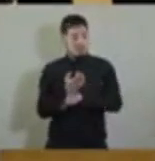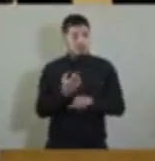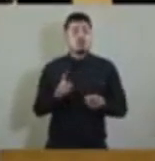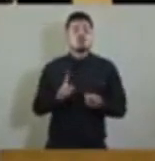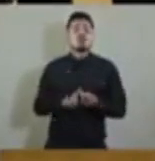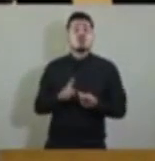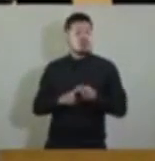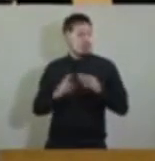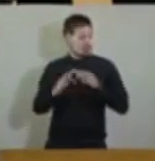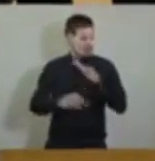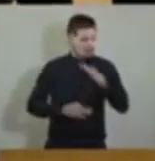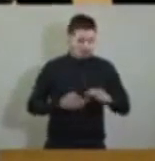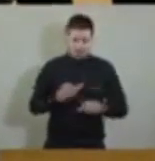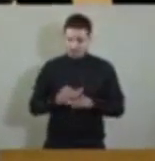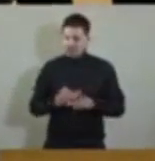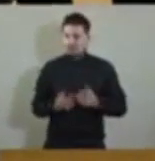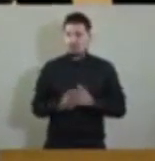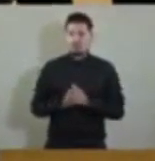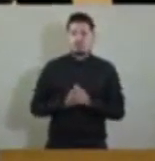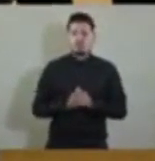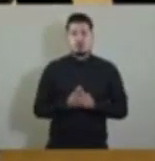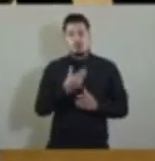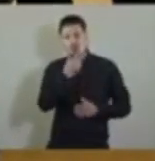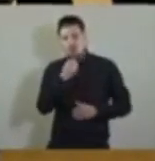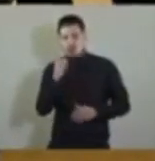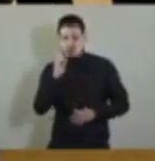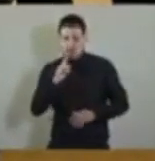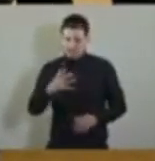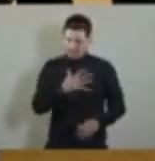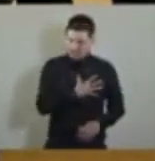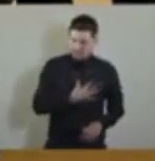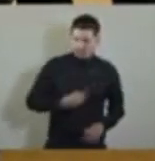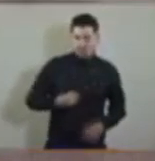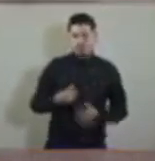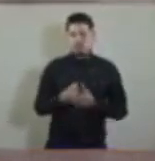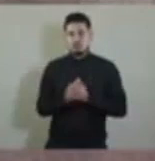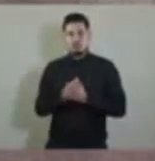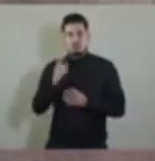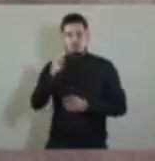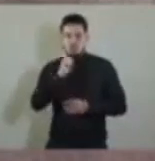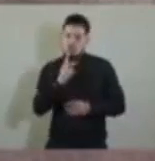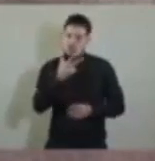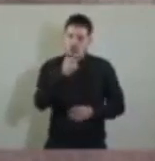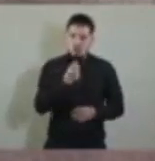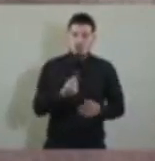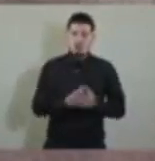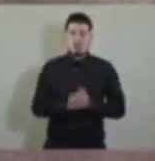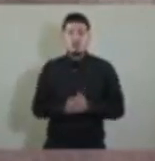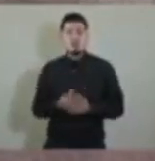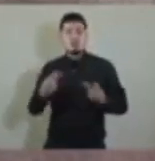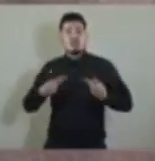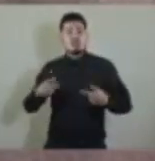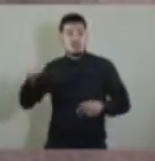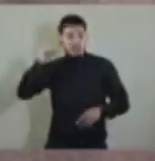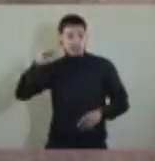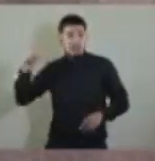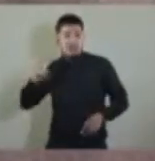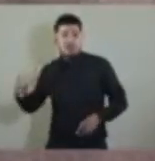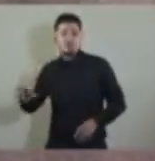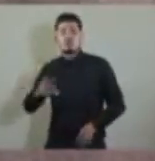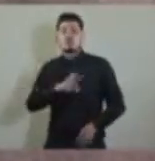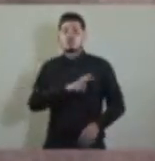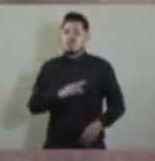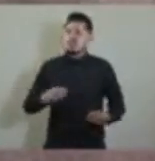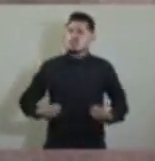donde todas y todos, nuestras hijas, nuestros hijos, los hijos, las hijas de los zacatecanos puedan